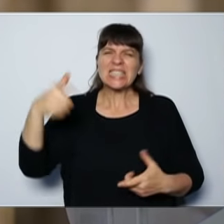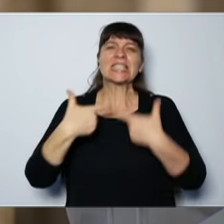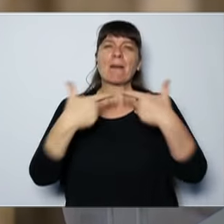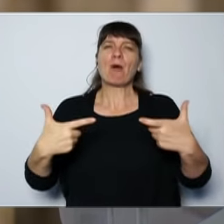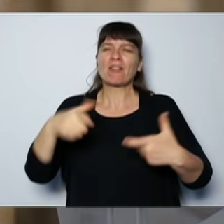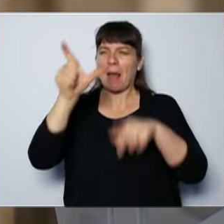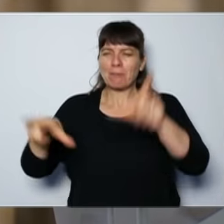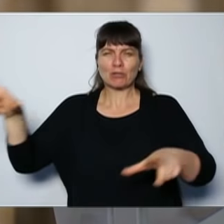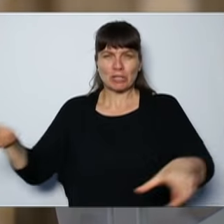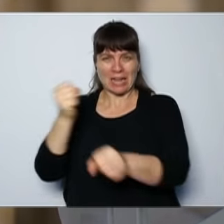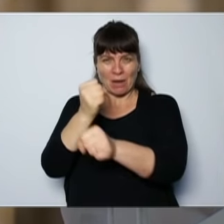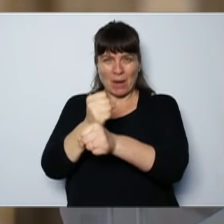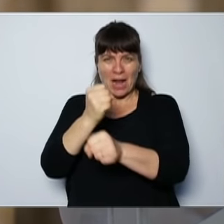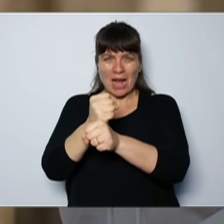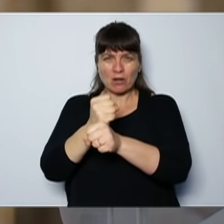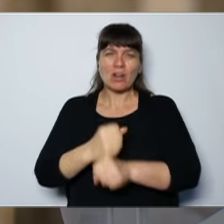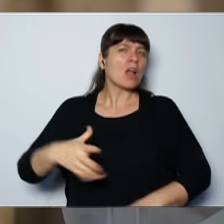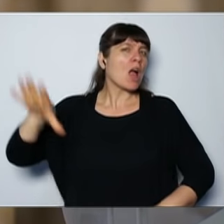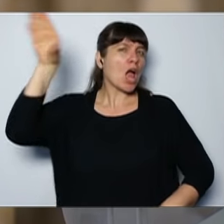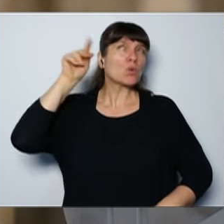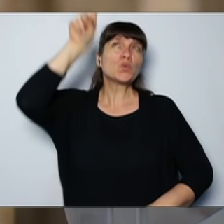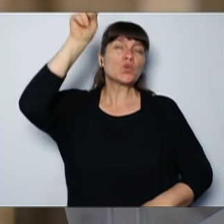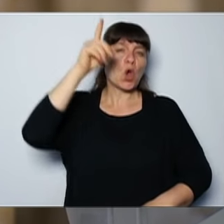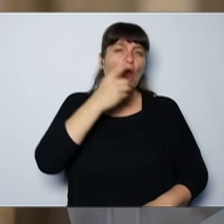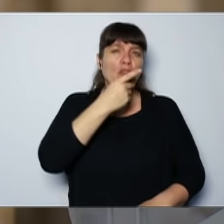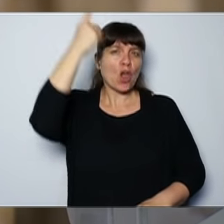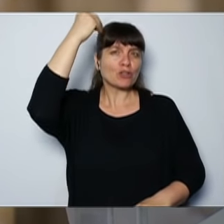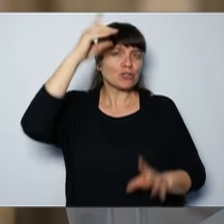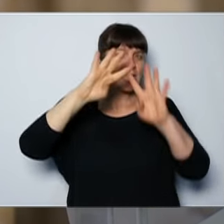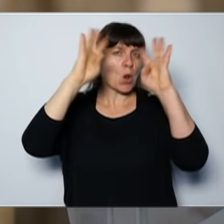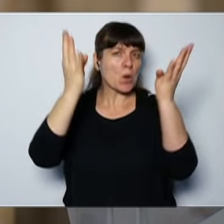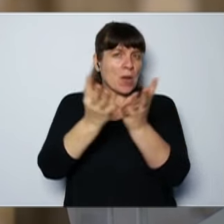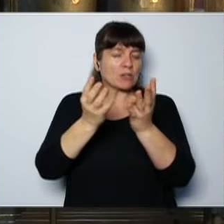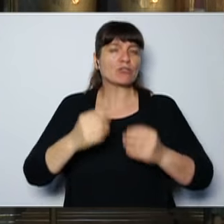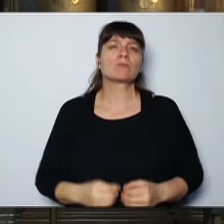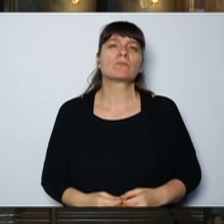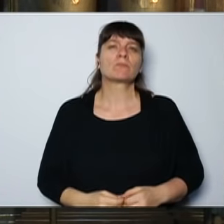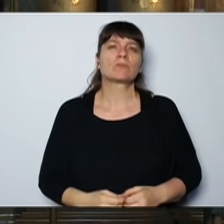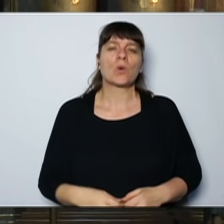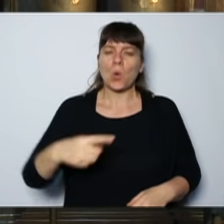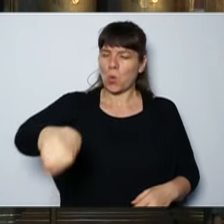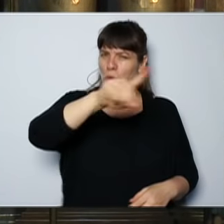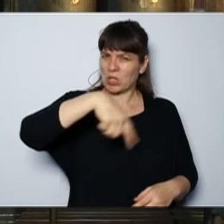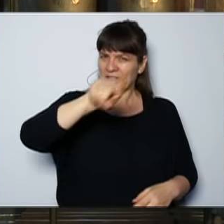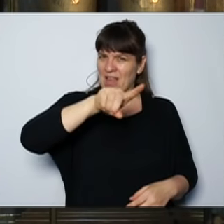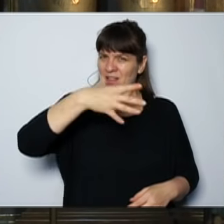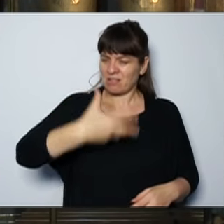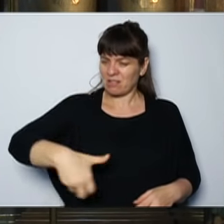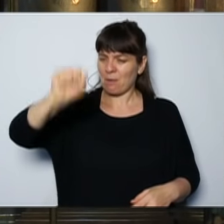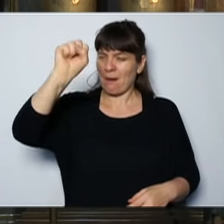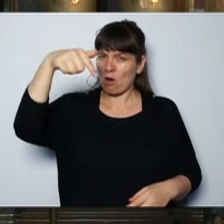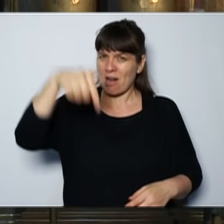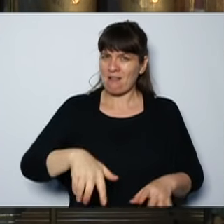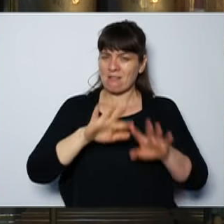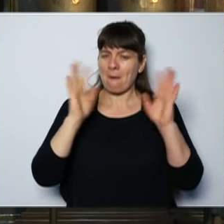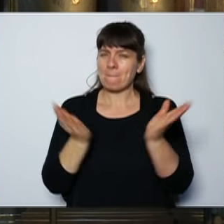clamor de los cosechadores ha llegado a los oídos del Señor del universo. Ustedes llevaron